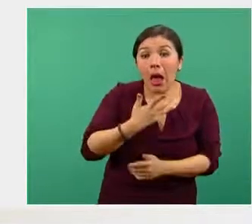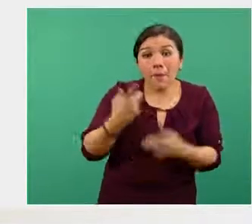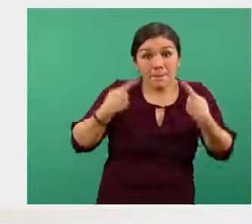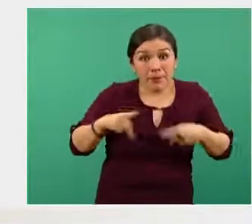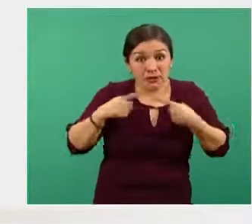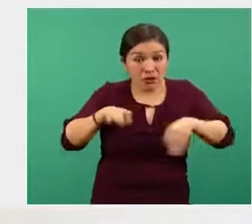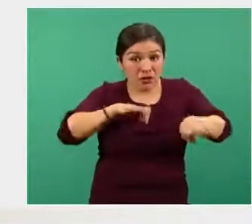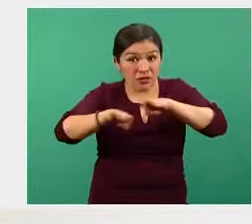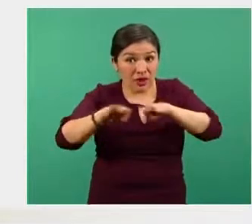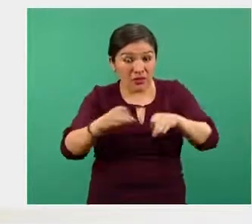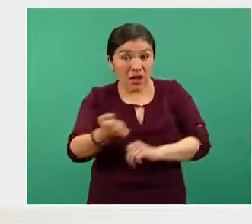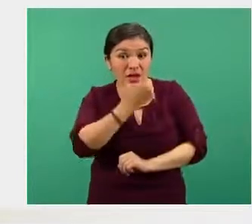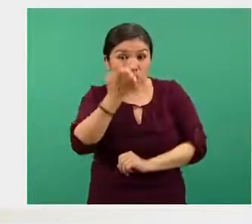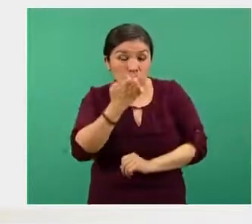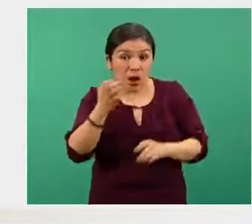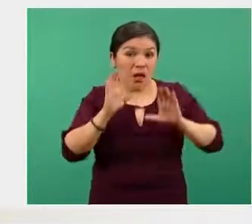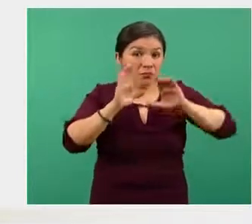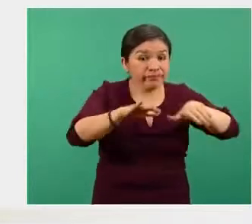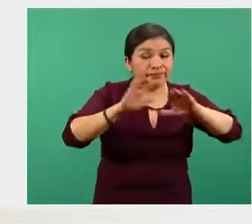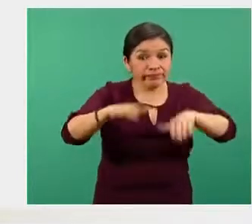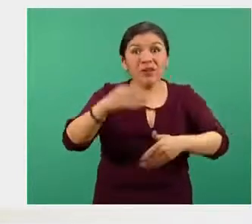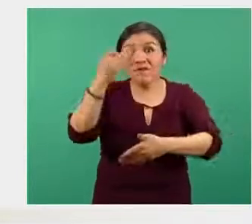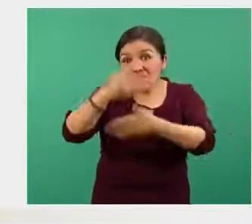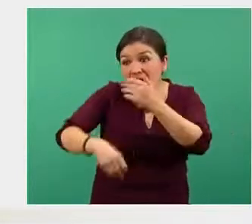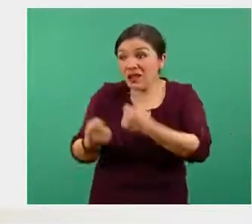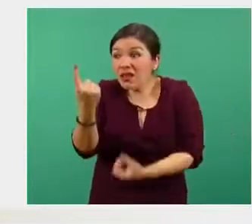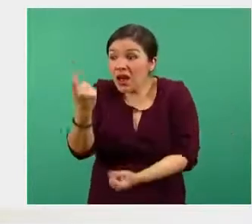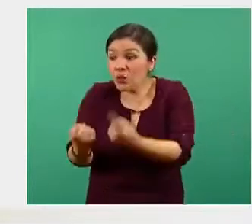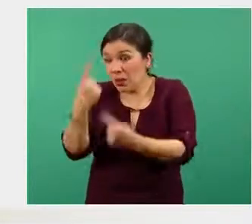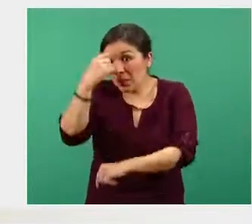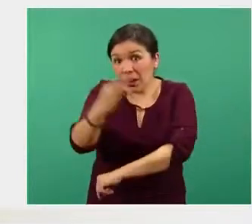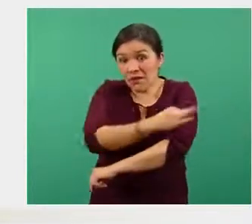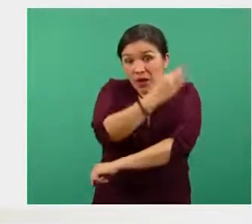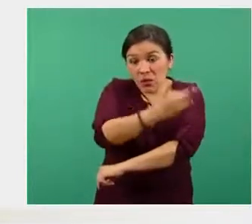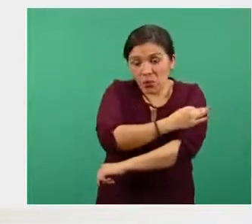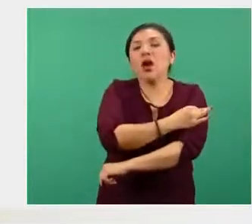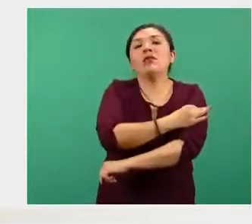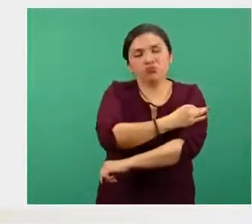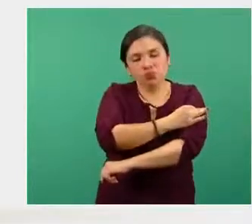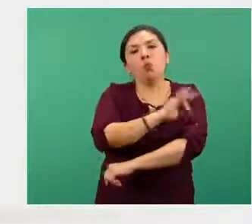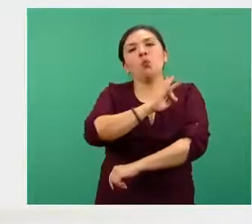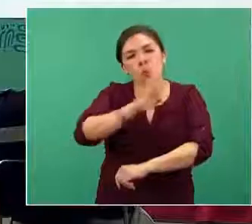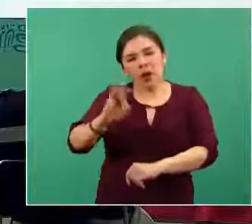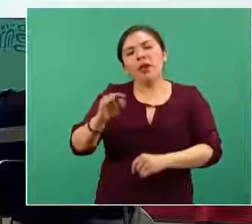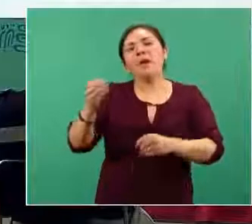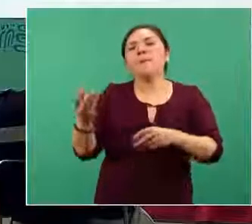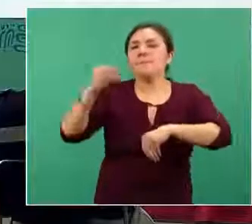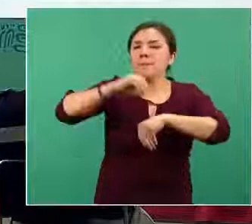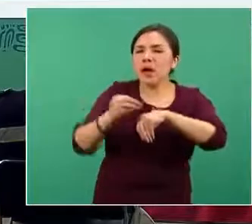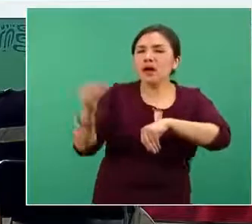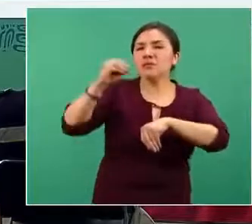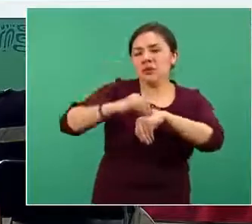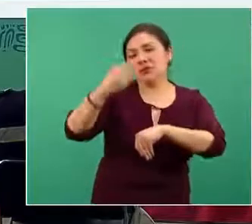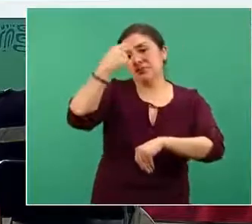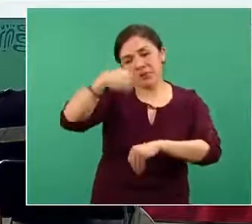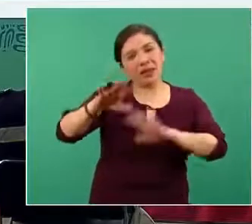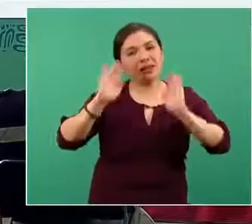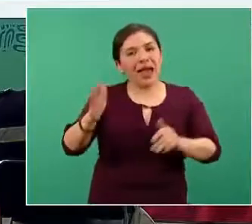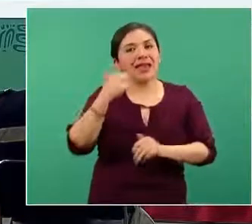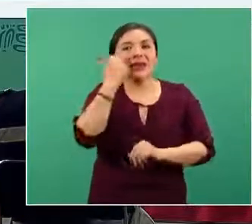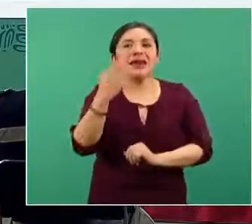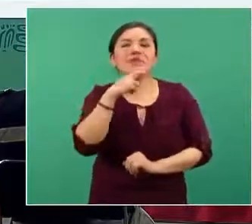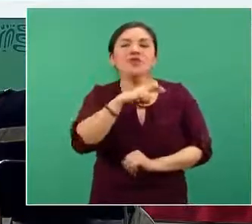personal, trabajadores de la educación que falten vacunar para poder cumplir con obviamente la expectativa que se